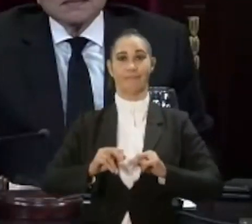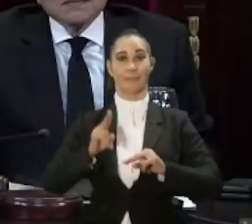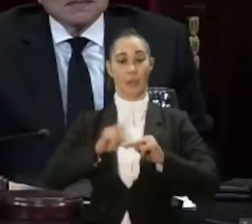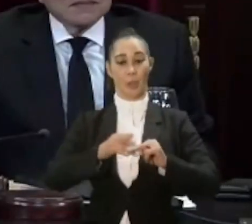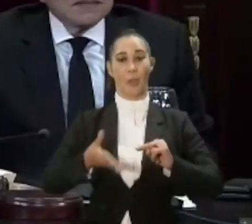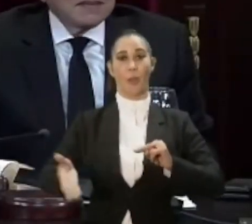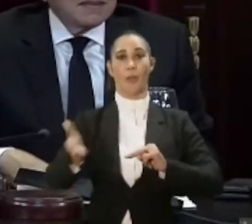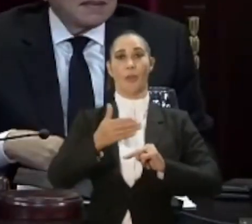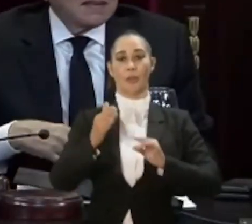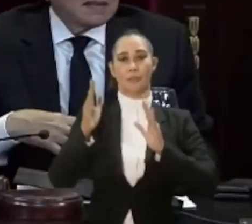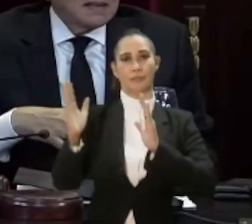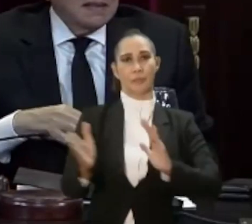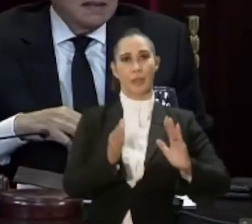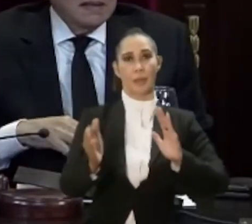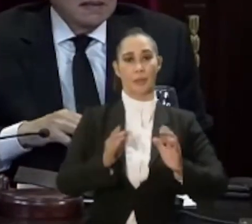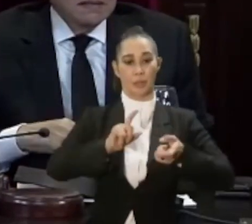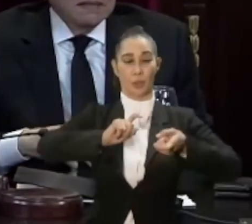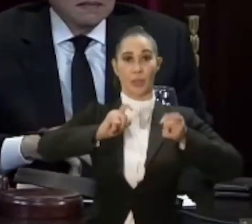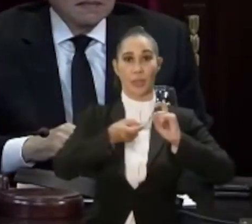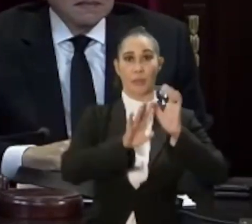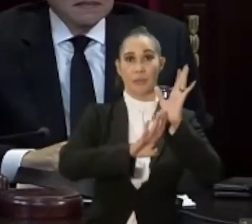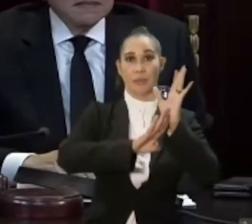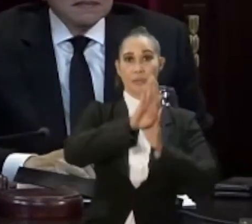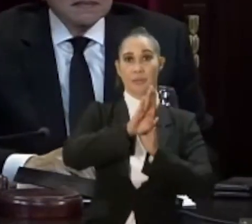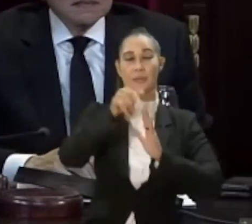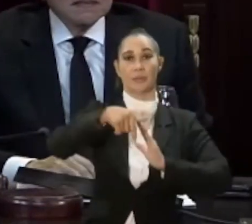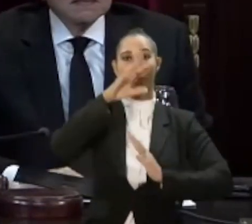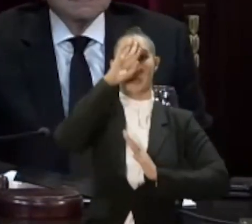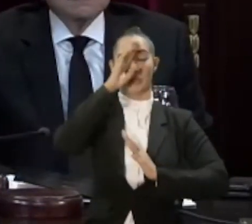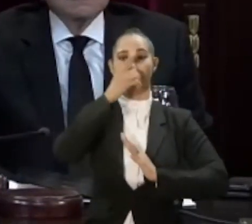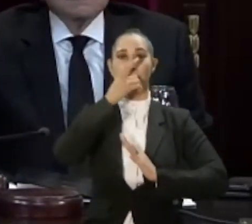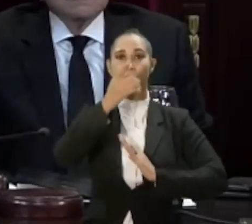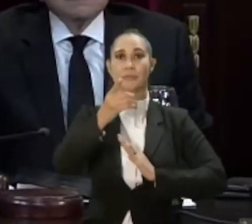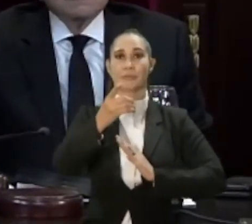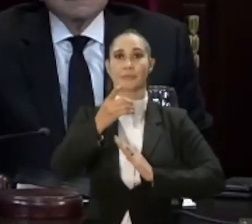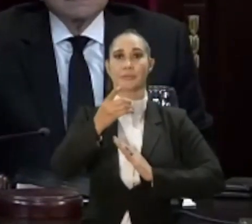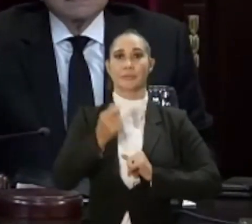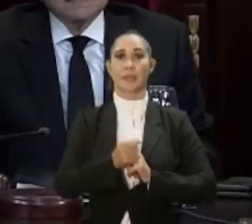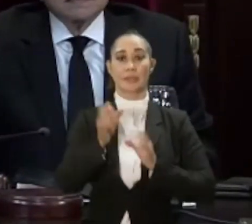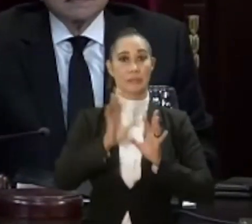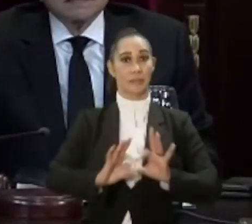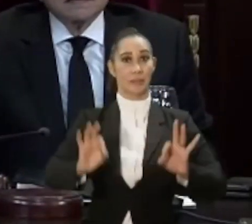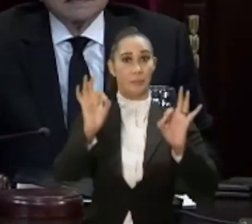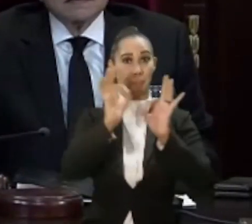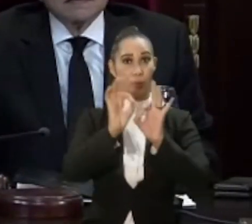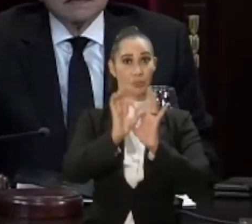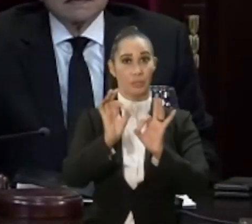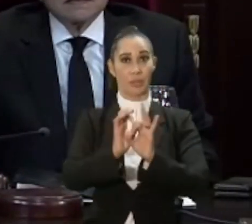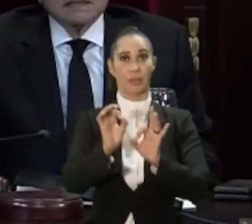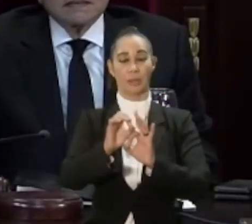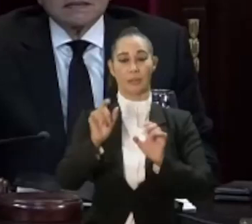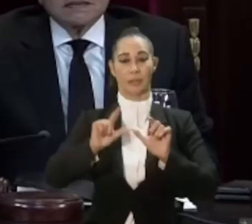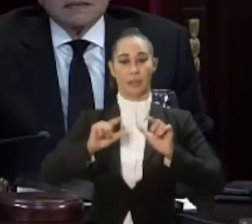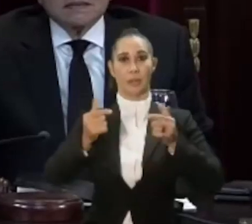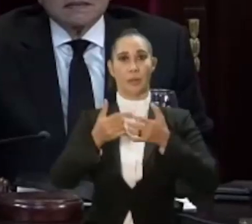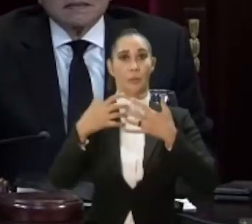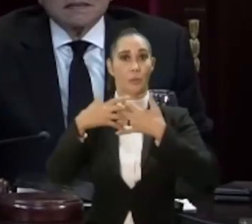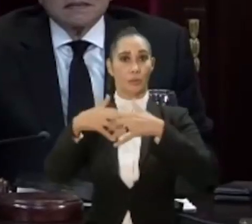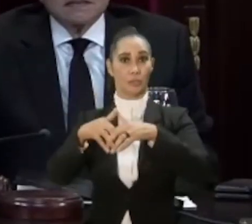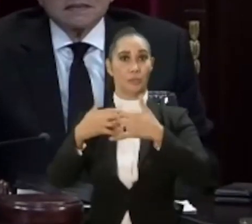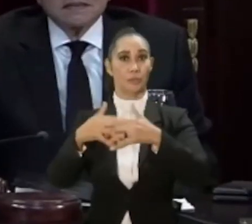en el proceso de modernización y desarrollo de nuestro país juega un papel fundamental el sector